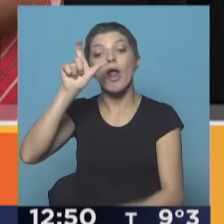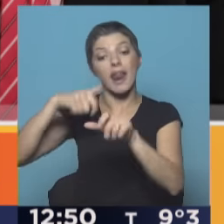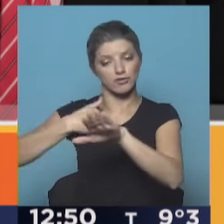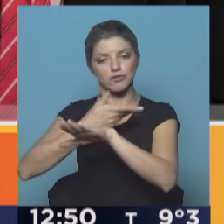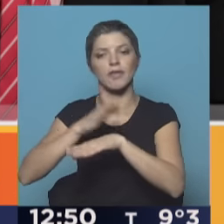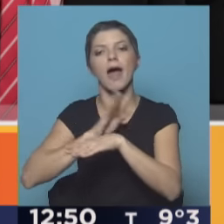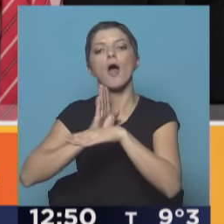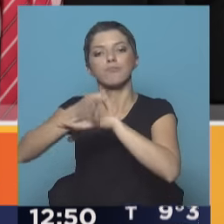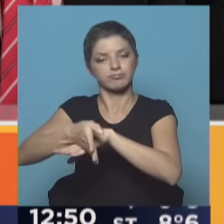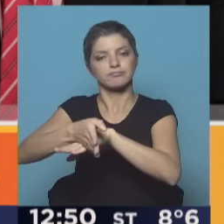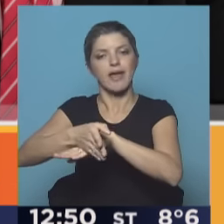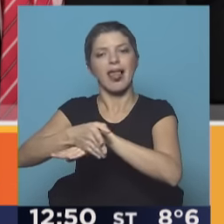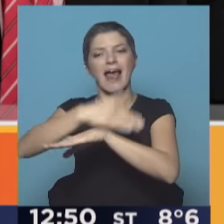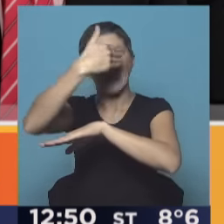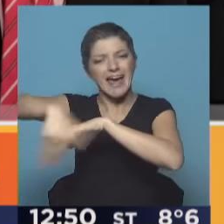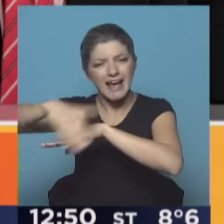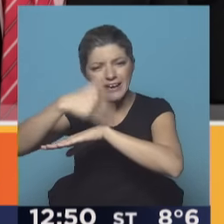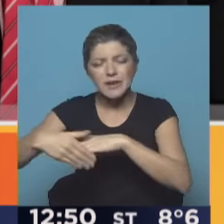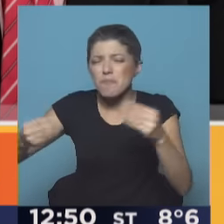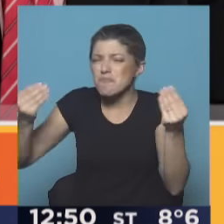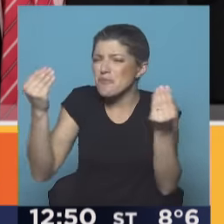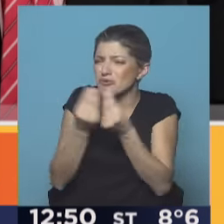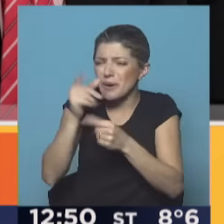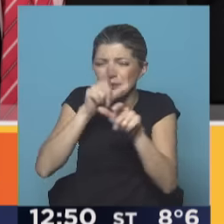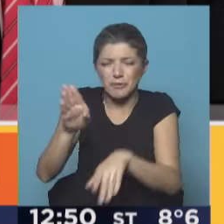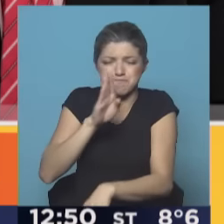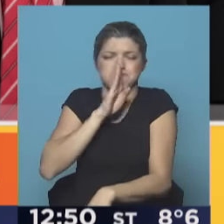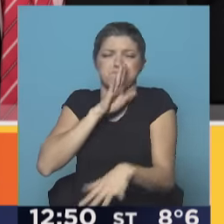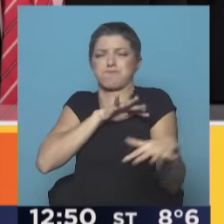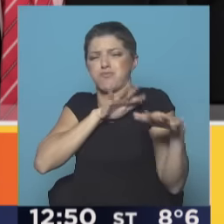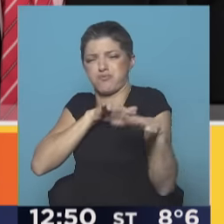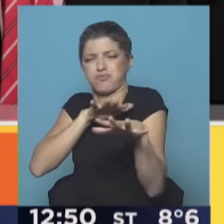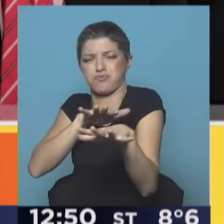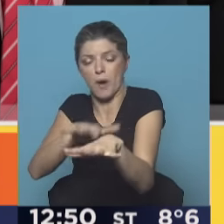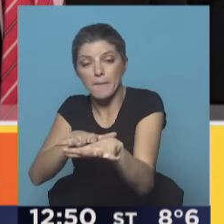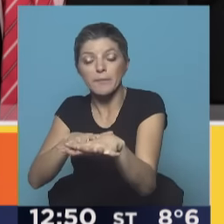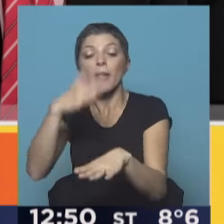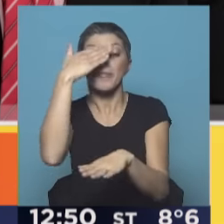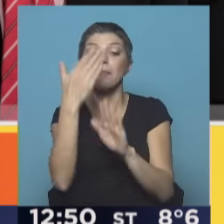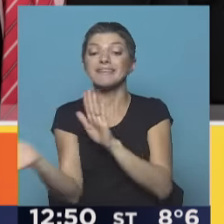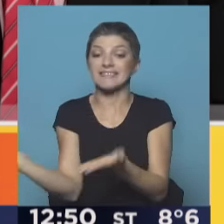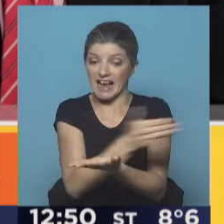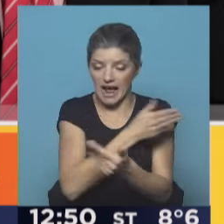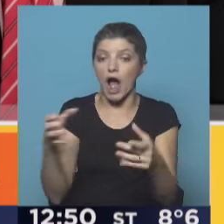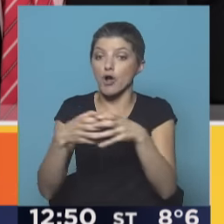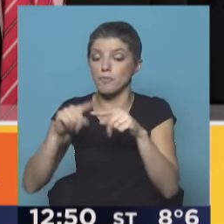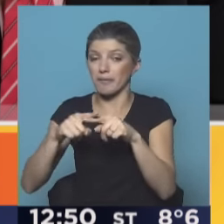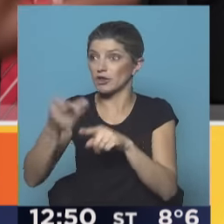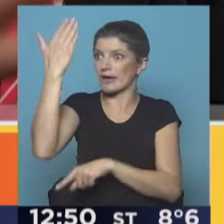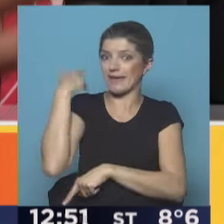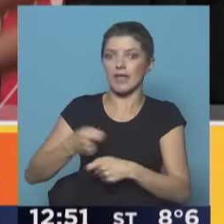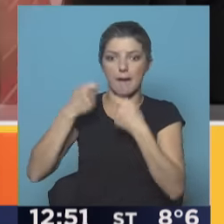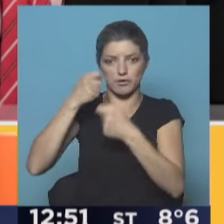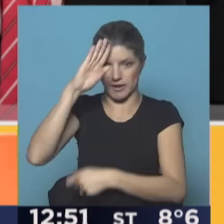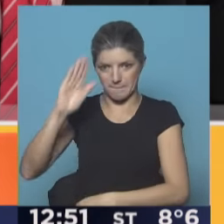manifestaciones este multimillonarias sacaron las fuerzas políticas que apoyaron al a los militares y luego